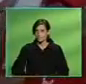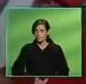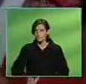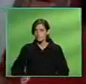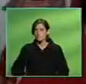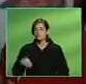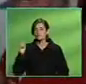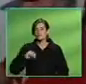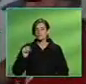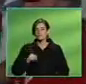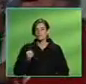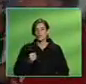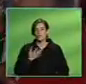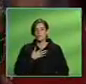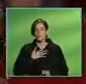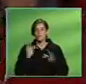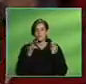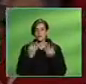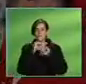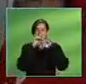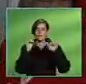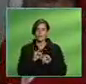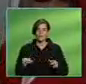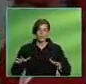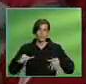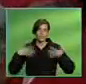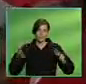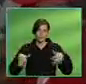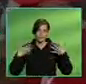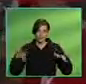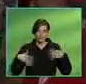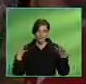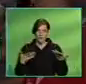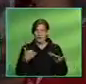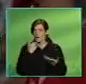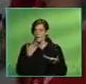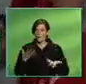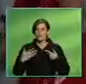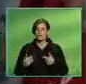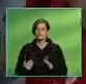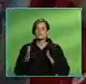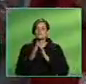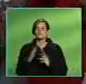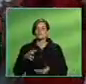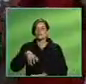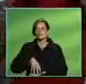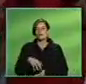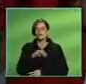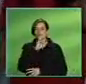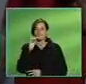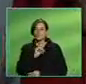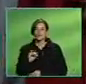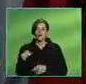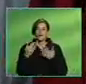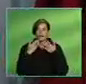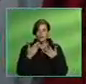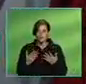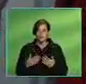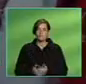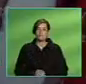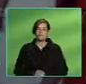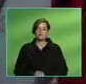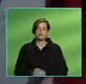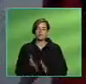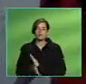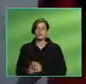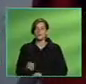Aquí estamos, mi familia, felices y contentos de recibirlo en el estado Zulia. Gracias por esta